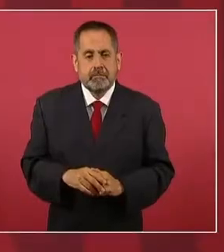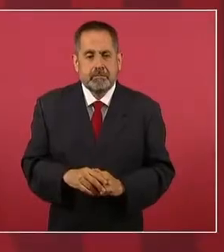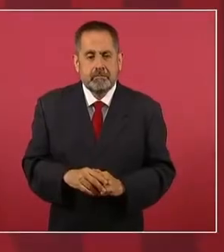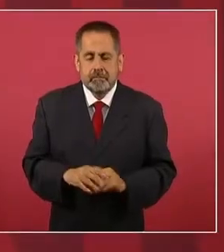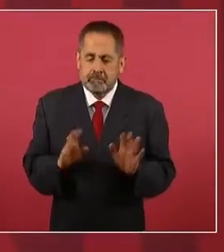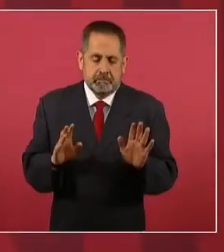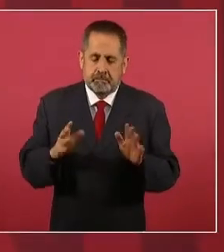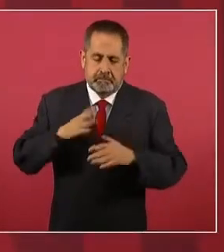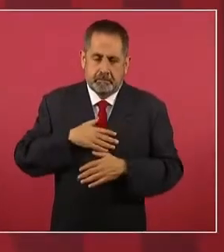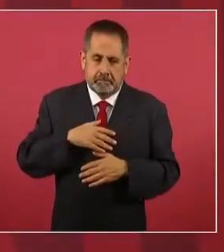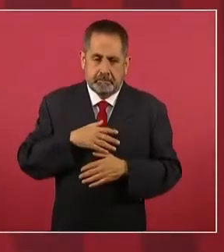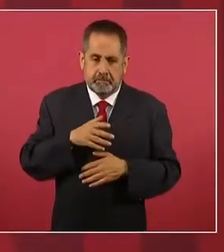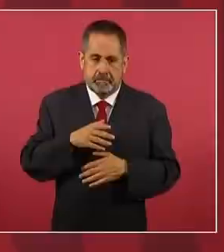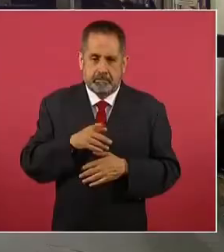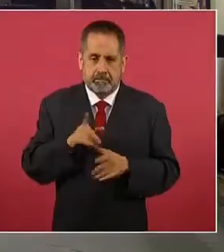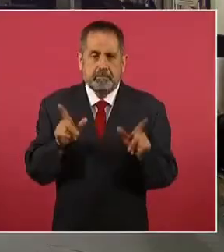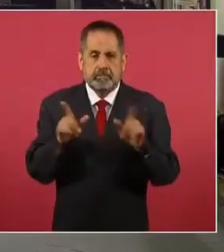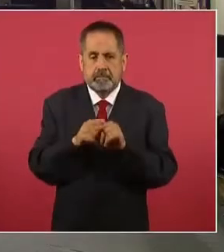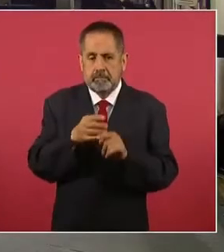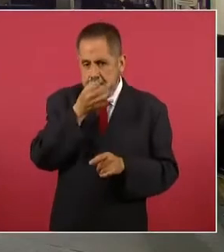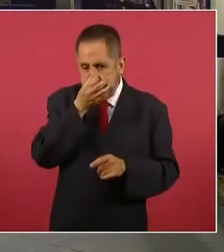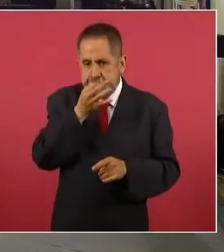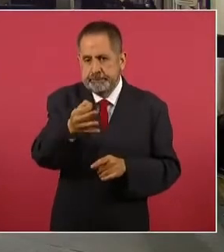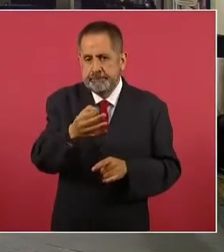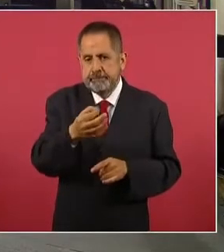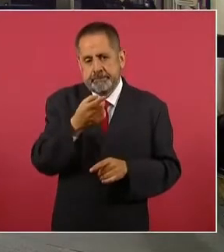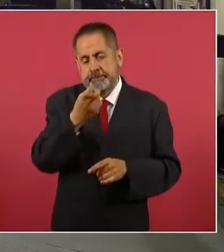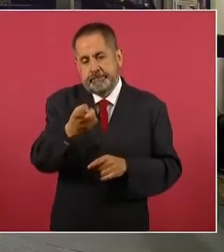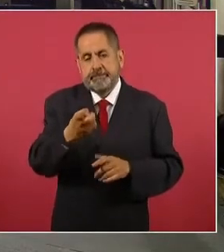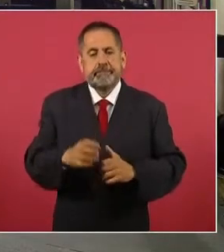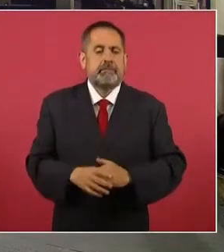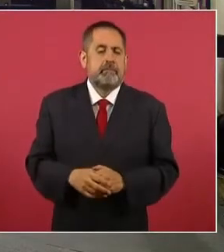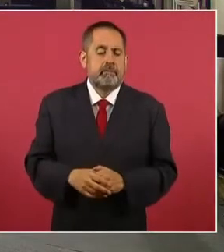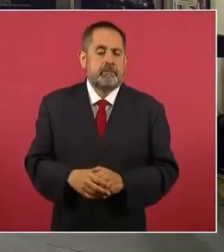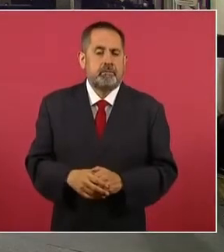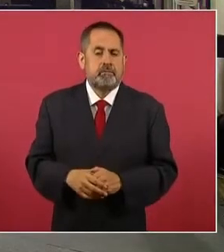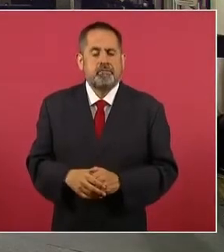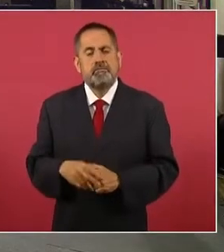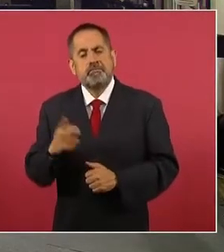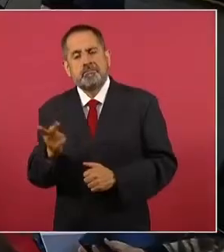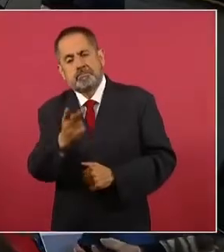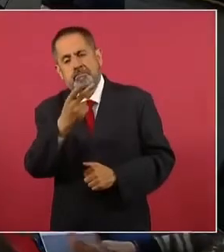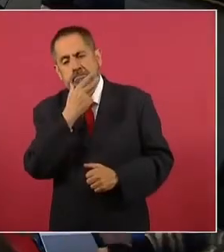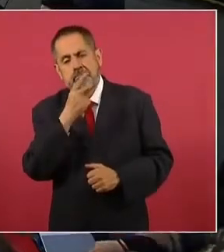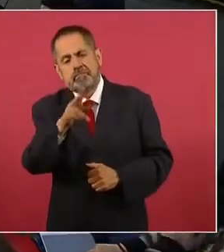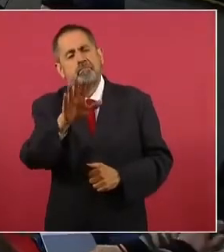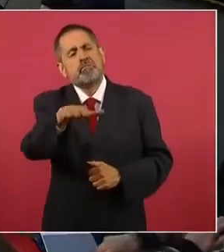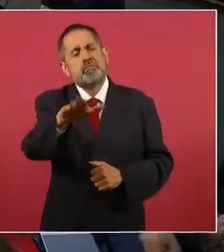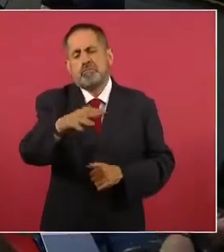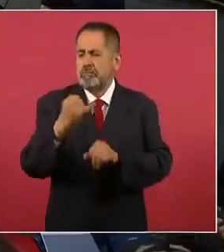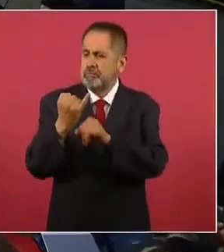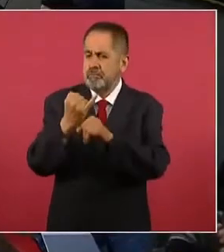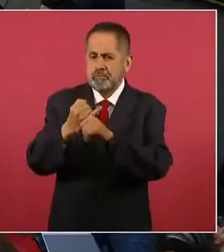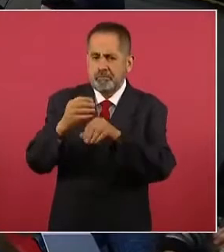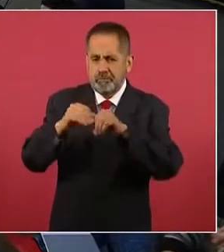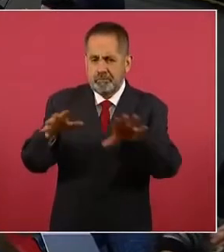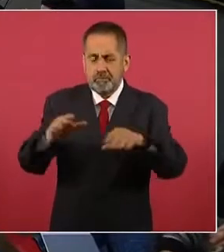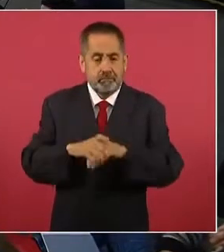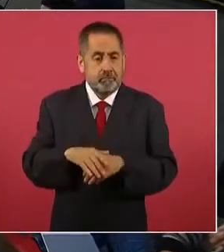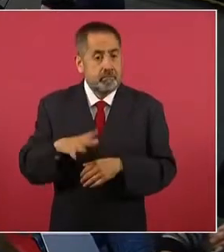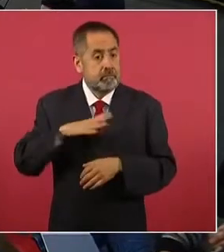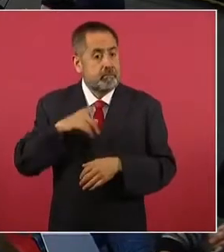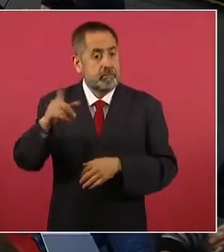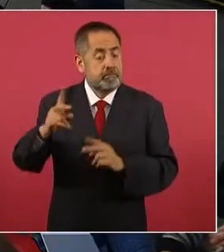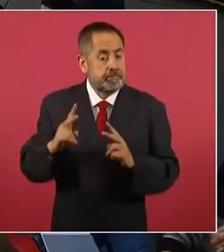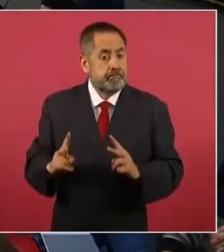es lo que puedo comentar. Cambiando de tema, hemos visto en redes sociales en las últimas semanas que ha habido asaltos a 5 plataformas